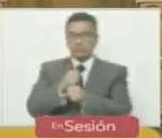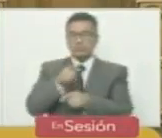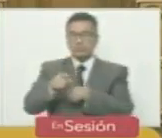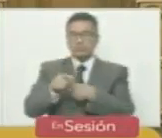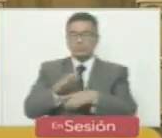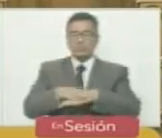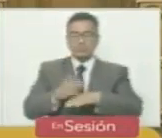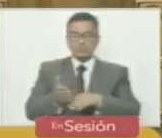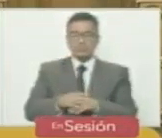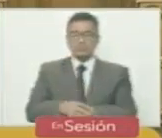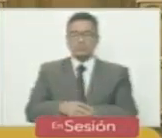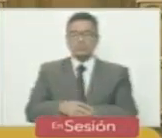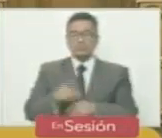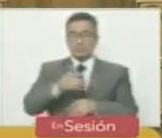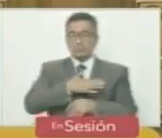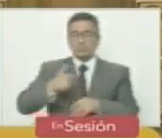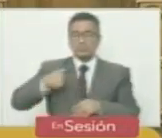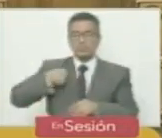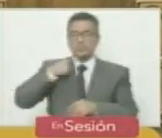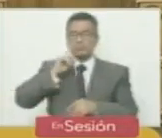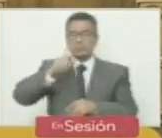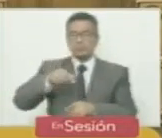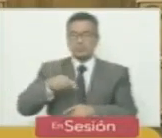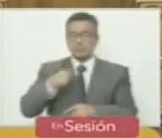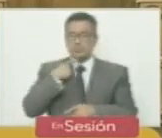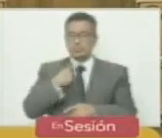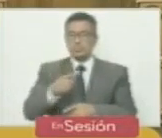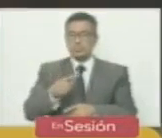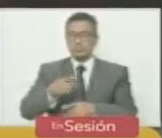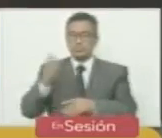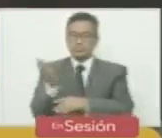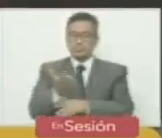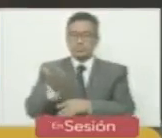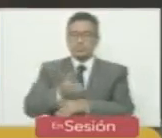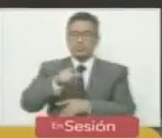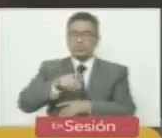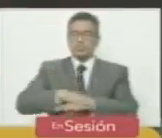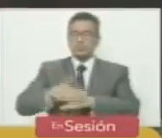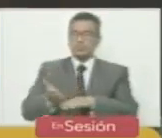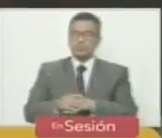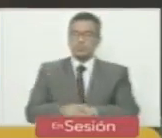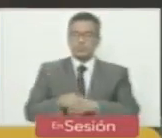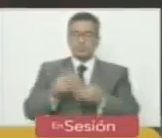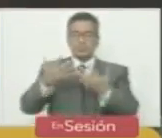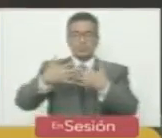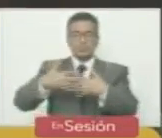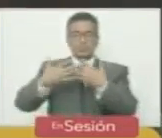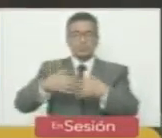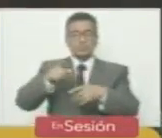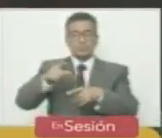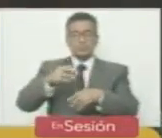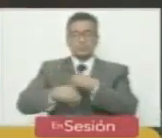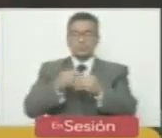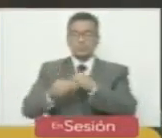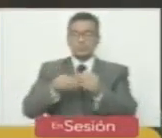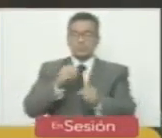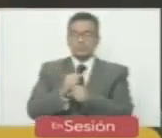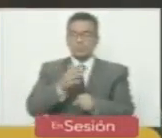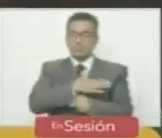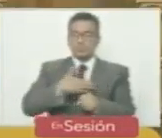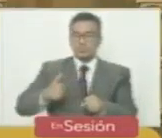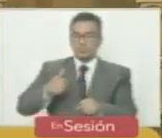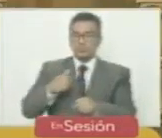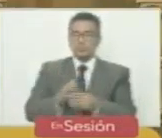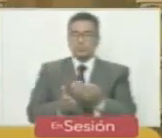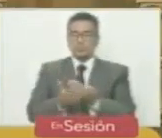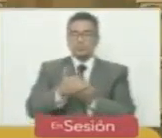Por lo tanto, queremos que también existan sanciones para los empresarios que con esta modalidad quieren